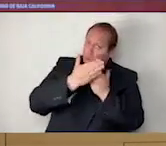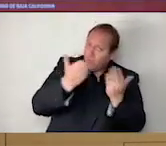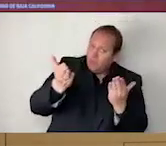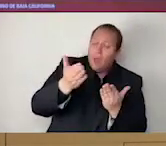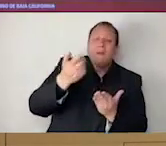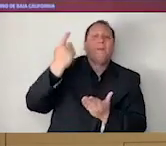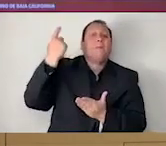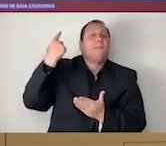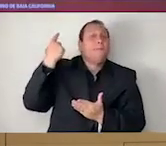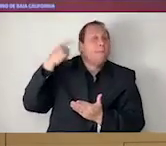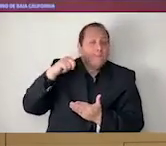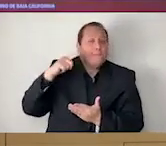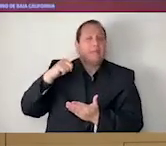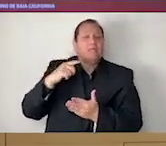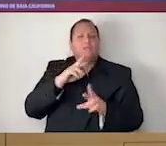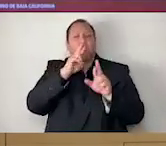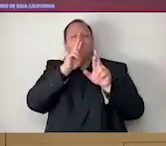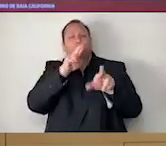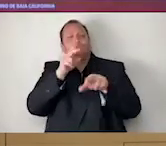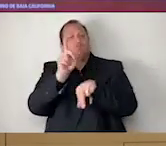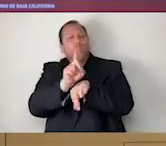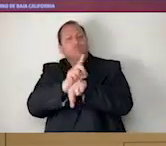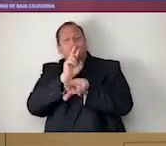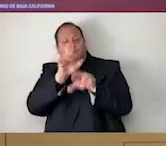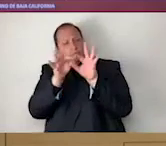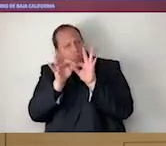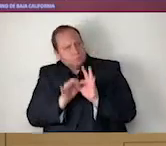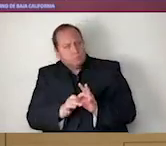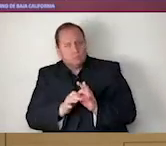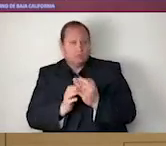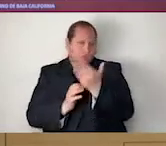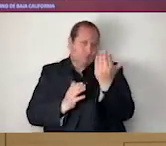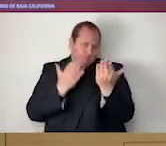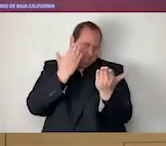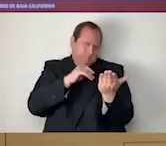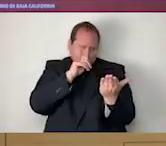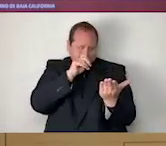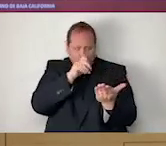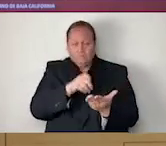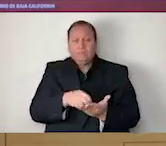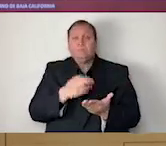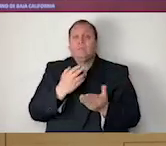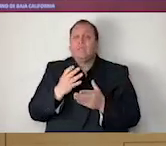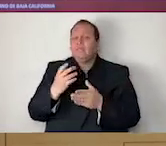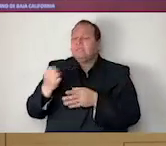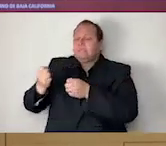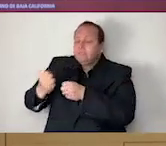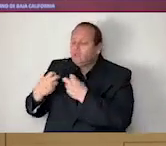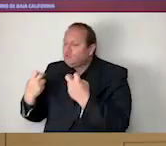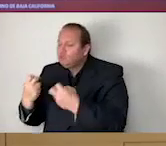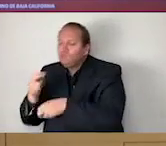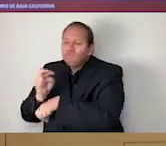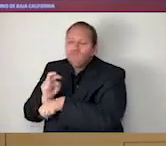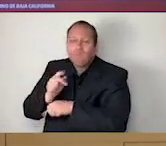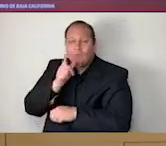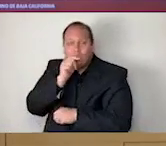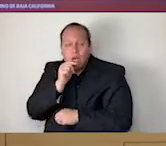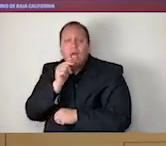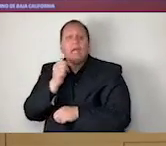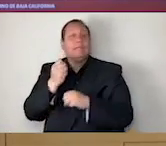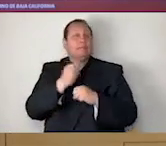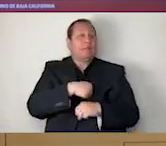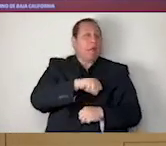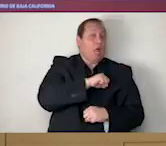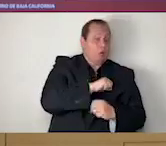saben a parte del reporte de seguridad y el de salud hacemos una un reportaje de los temas de la secretaria